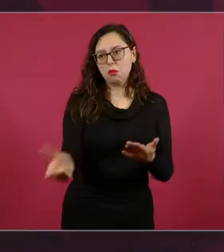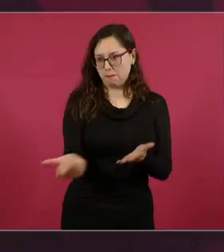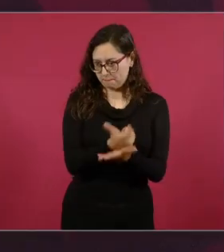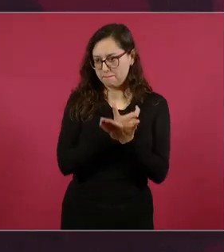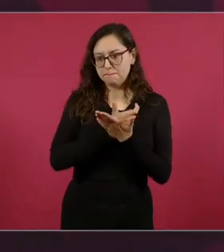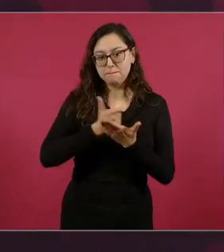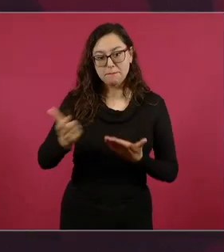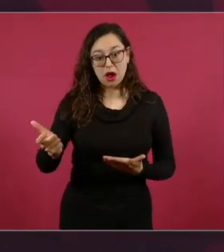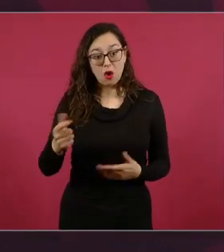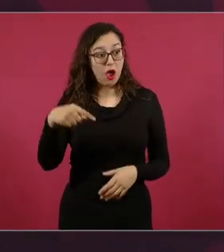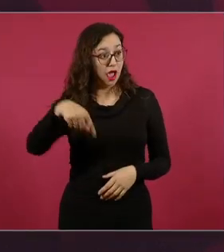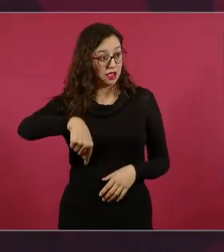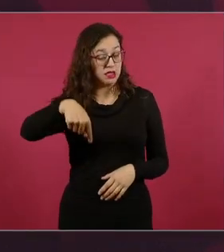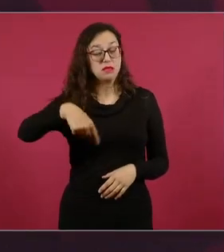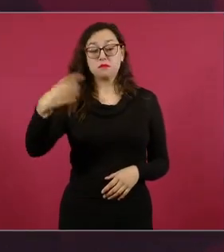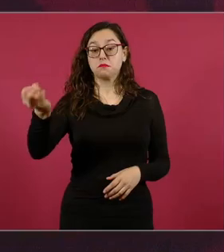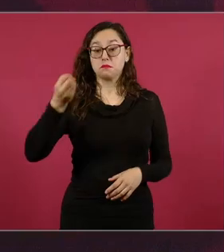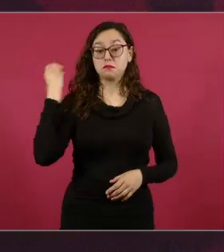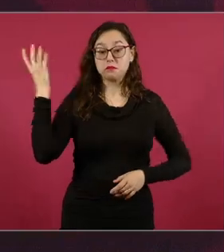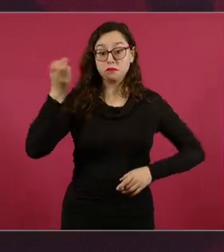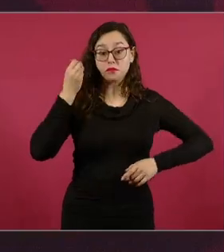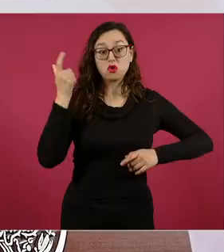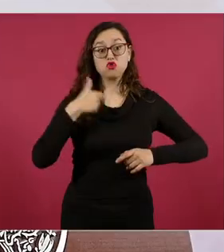aquí lo iba yo a decir, fue así,